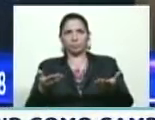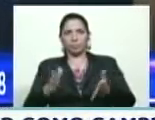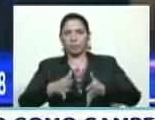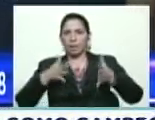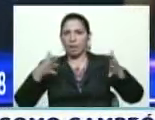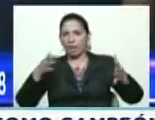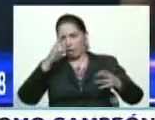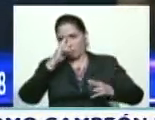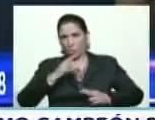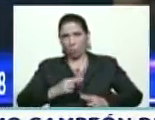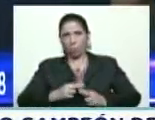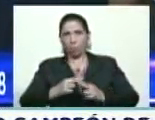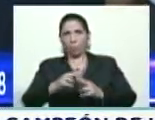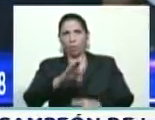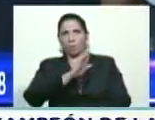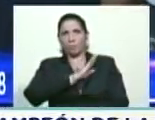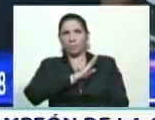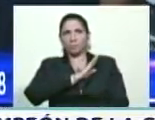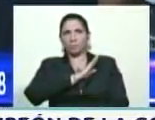honor para mí